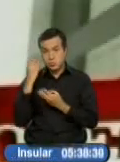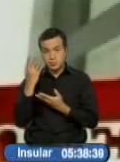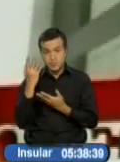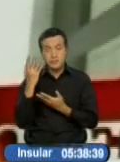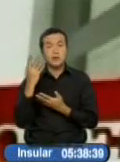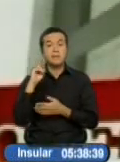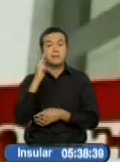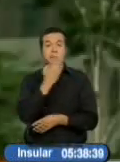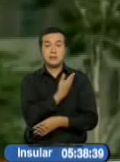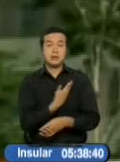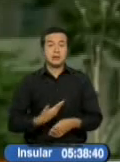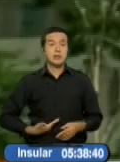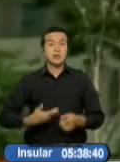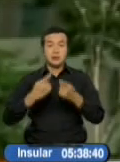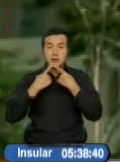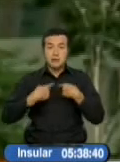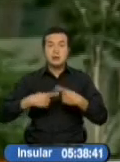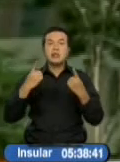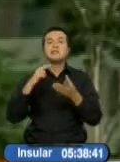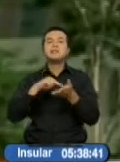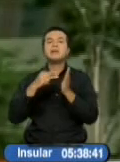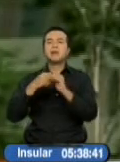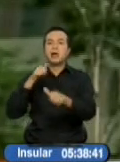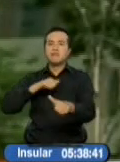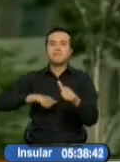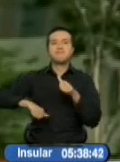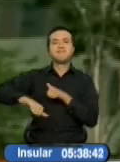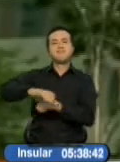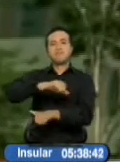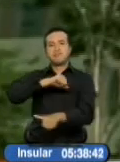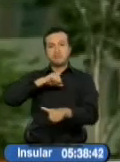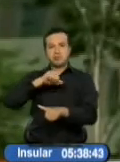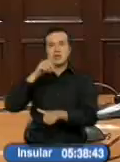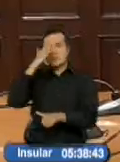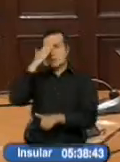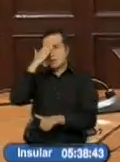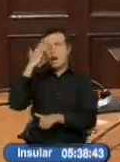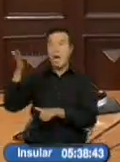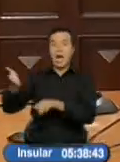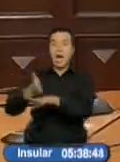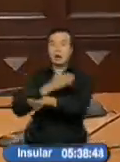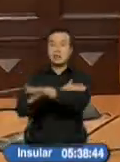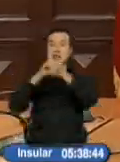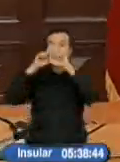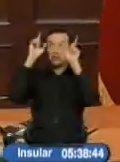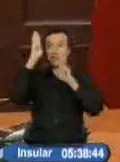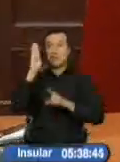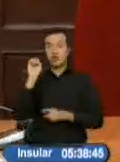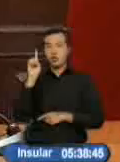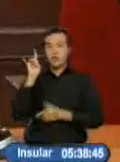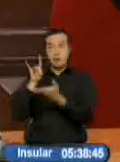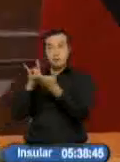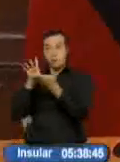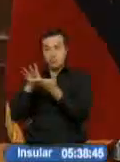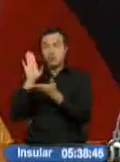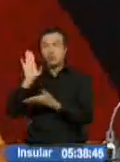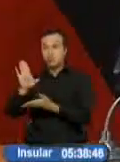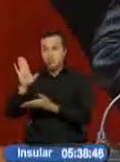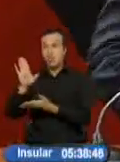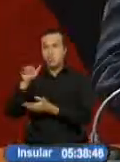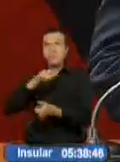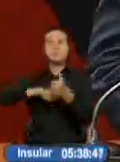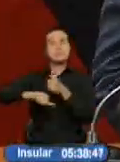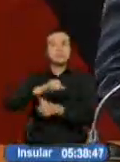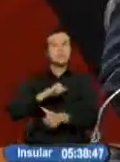segundo mandatario calificó esto como un acto de venganza de la constructora por haberles expulsado del país y por haber defendido los intereses nacionales. Carlos